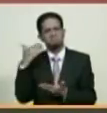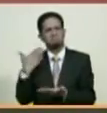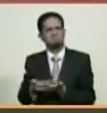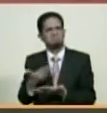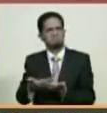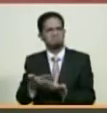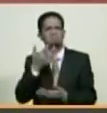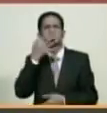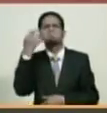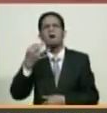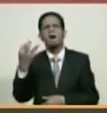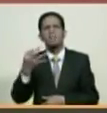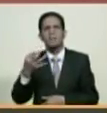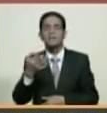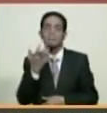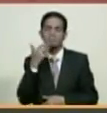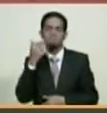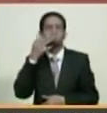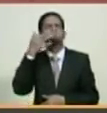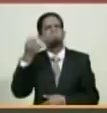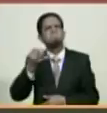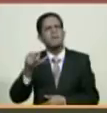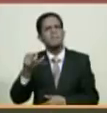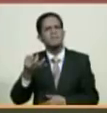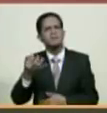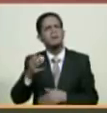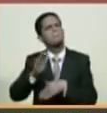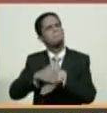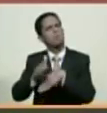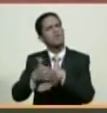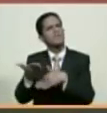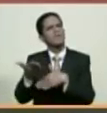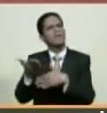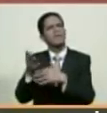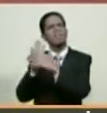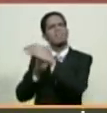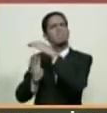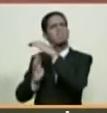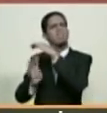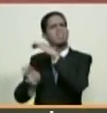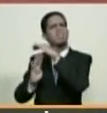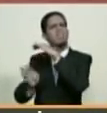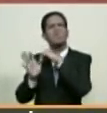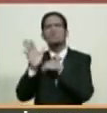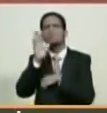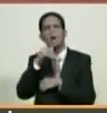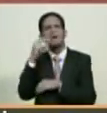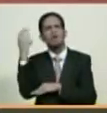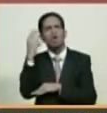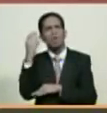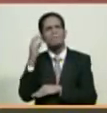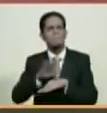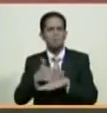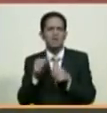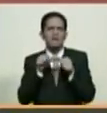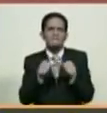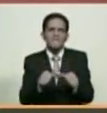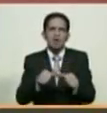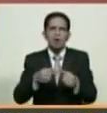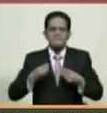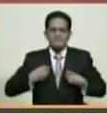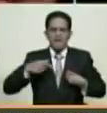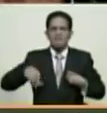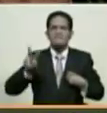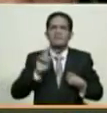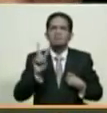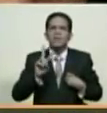es verdad que hay una terrible crisis humanitaria, ¿por qué los colombianos no se han ido para Colombia? ¿Por qué siguen aquí? ¿Por qué